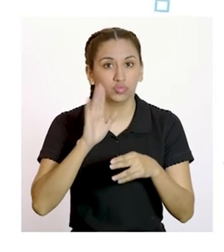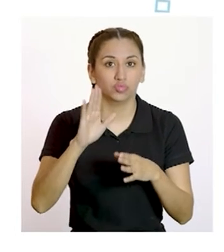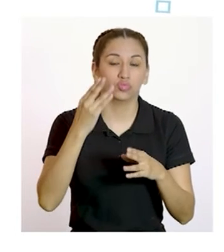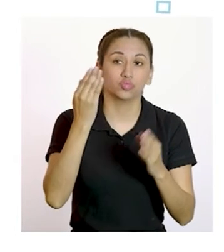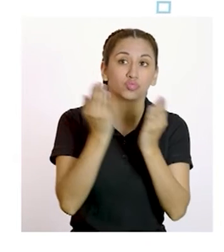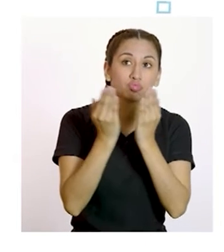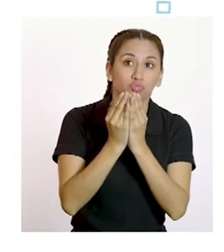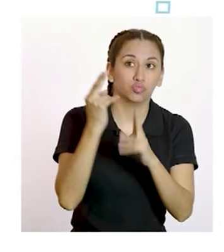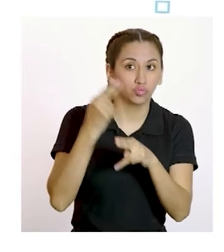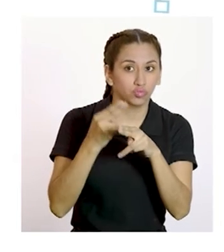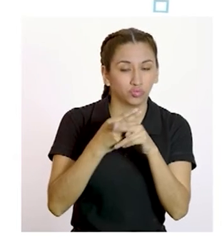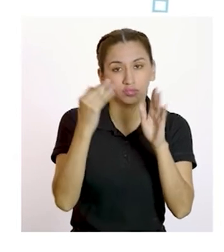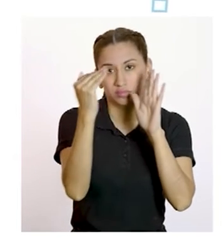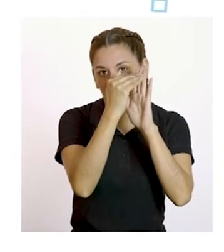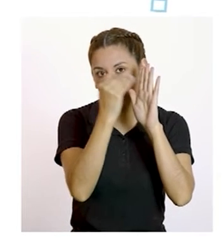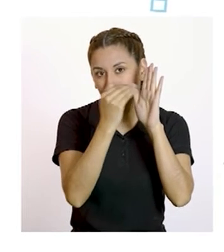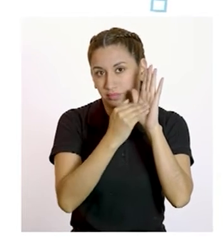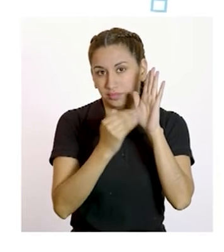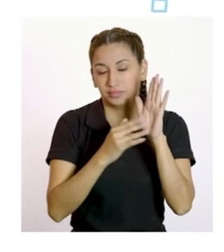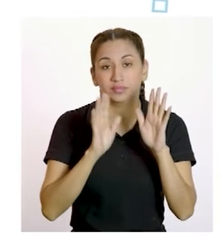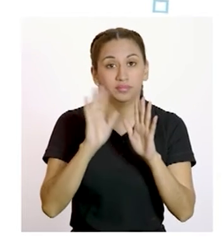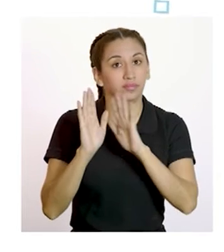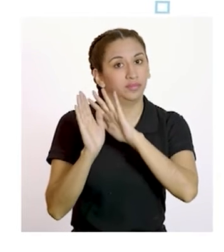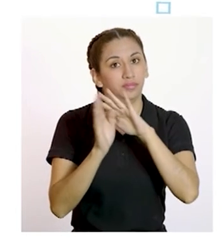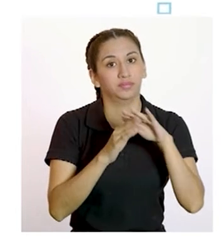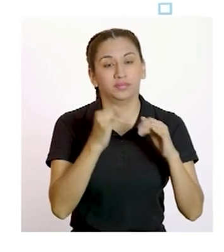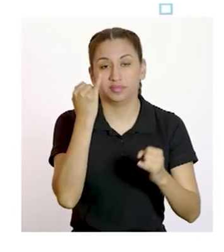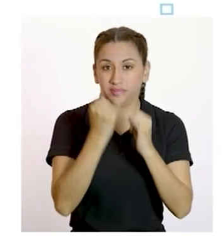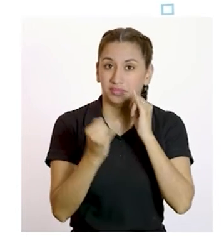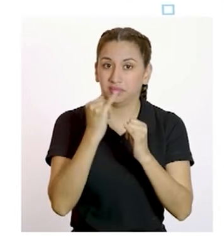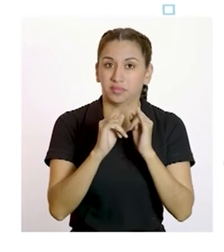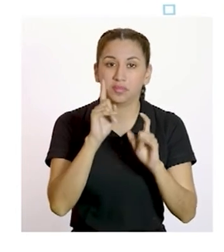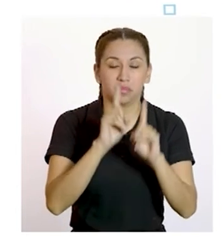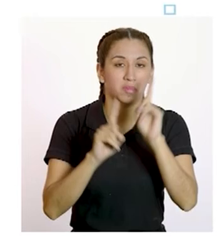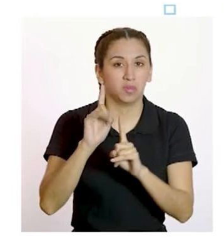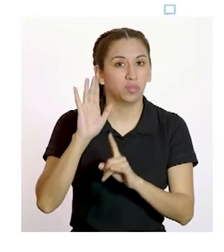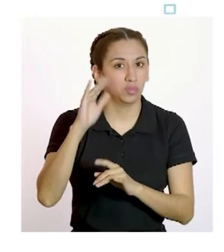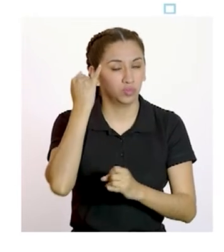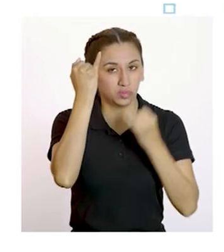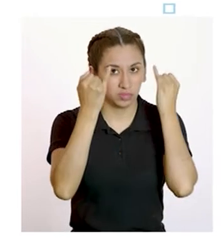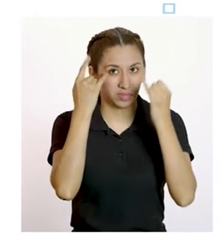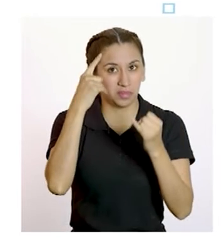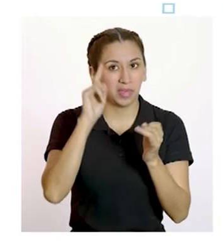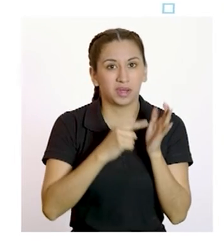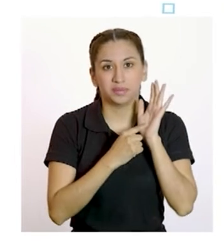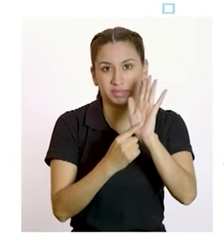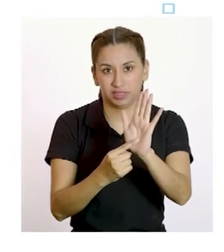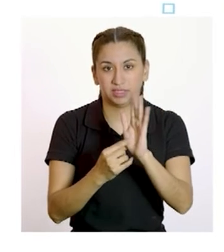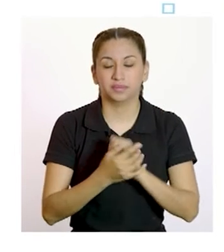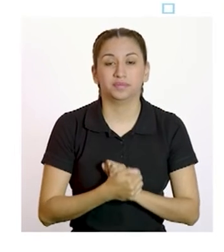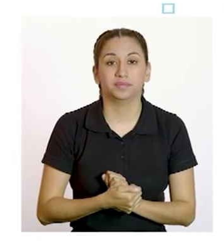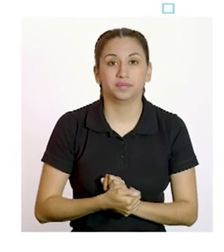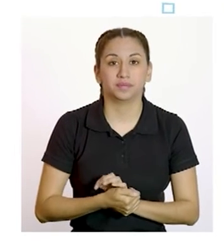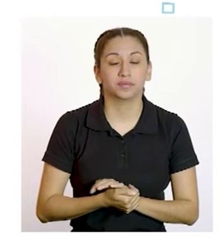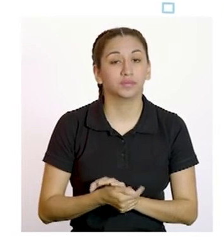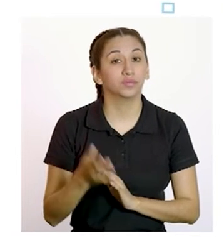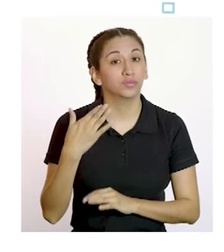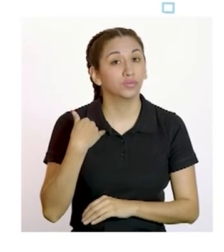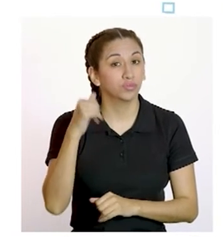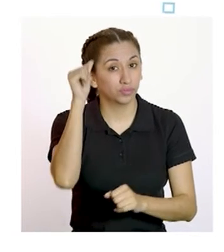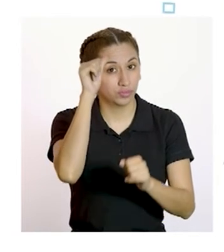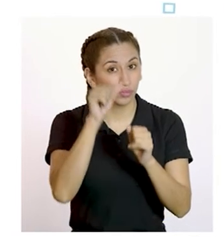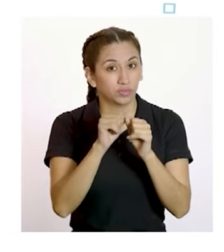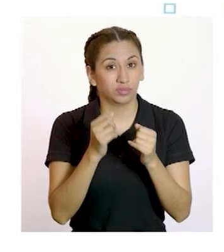nombre, el nombre de su colegio, etc. Y finalmente se escribe algunas ideas para la presentación.